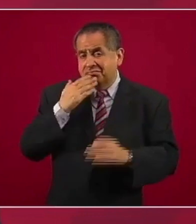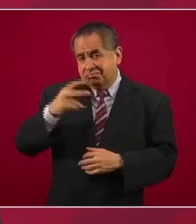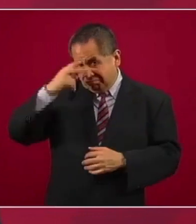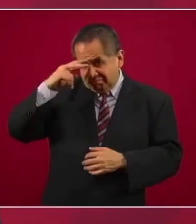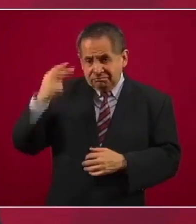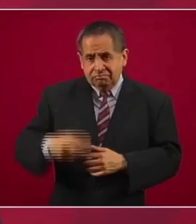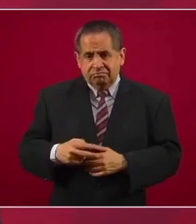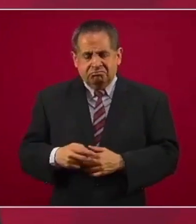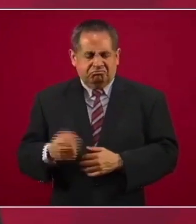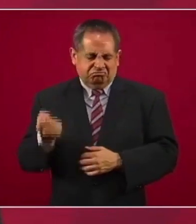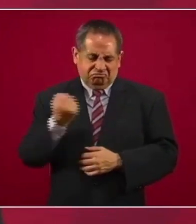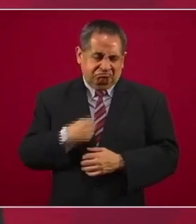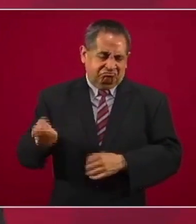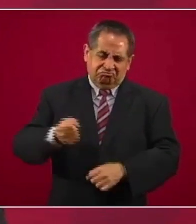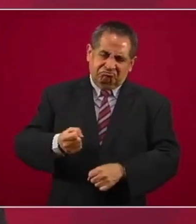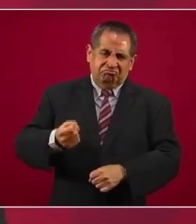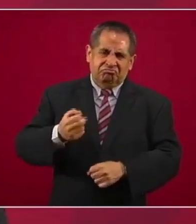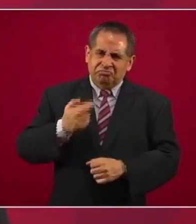de primera.